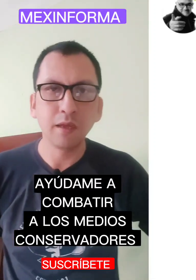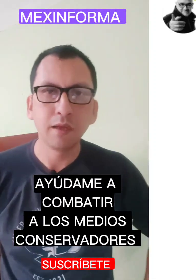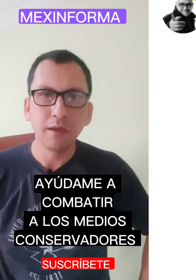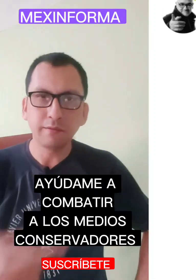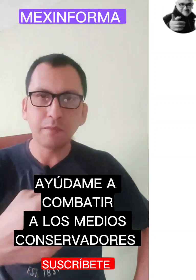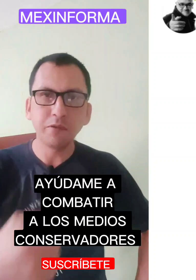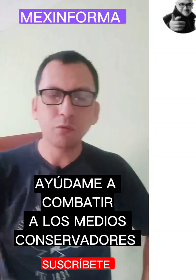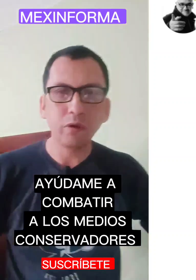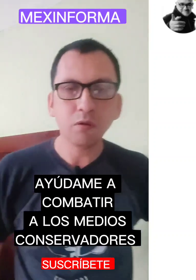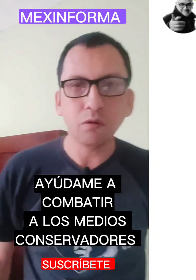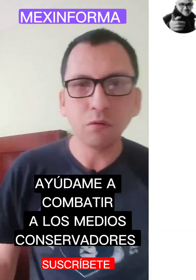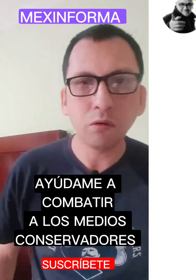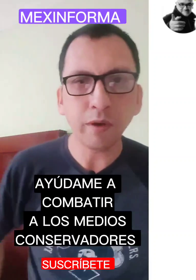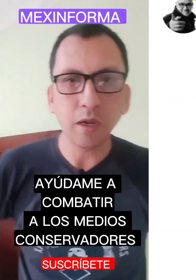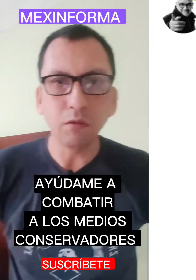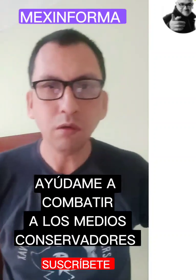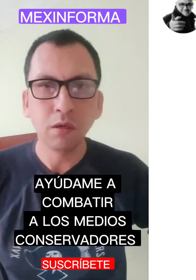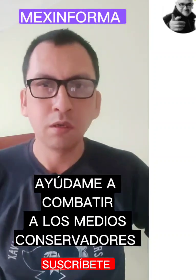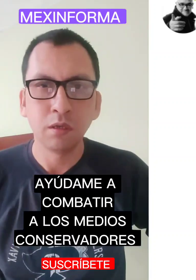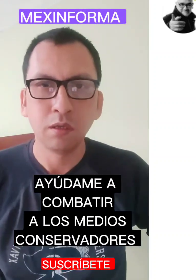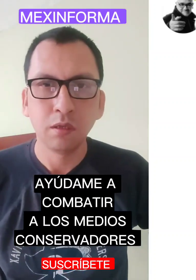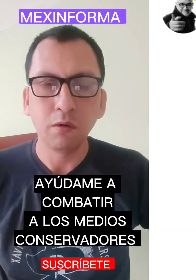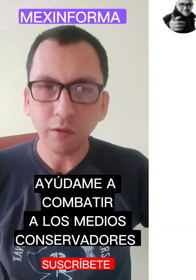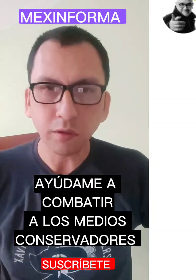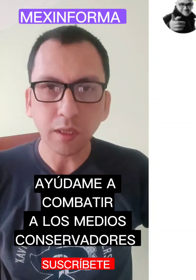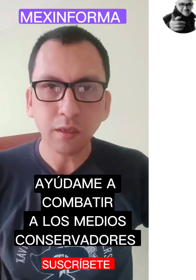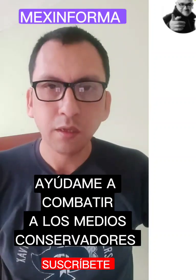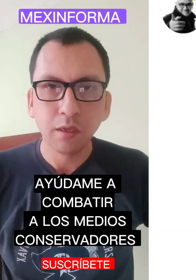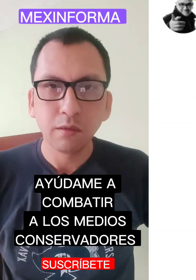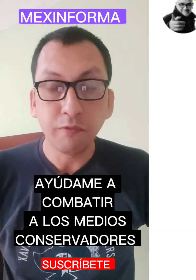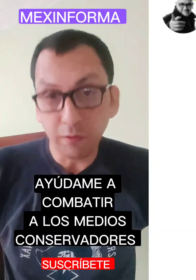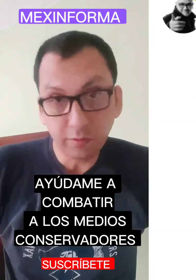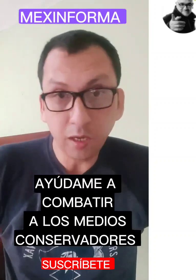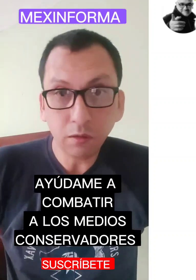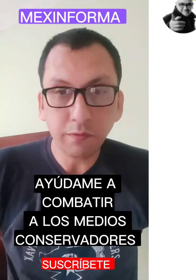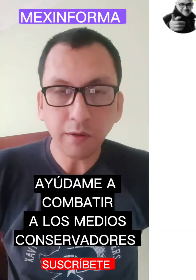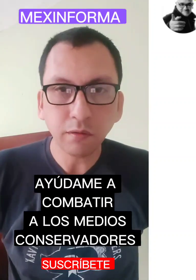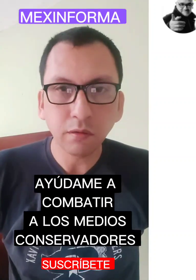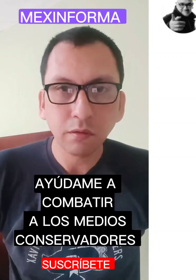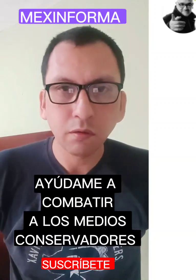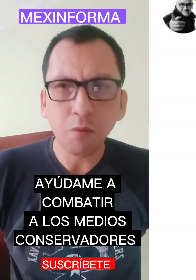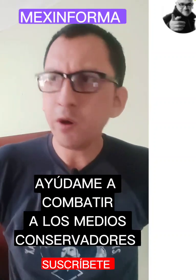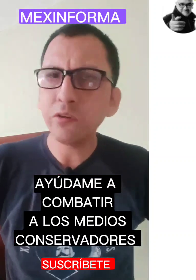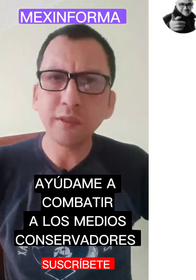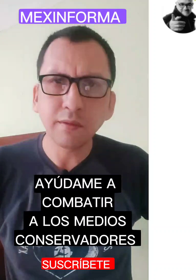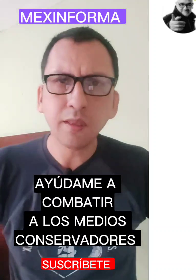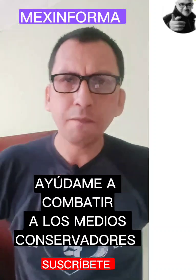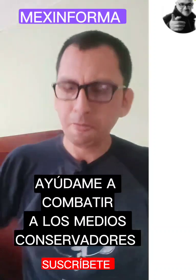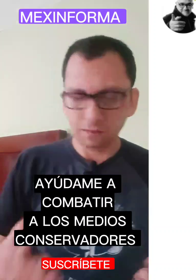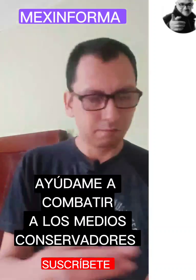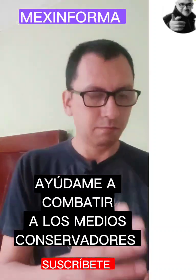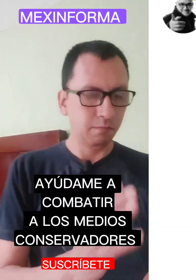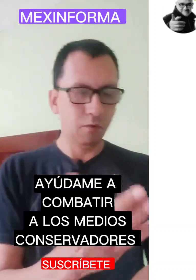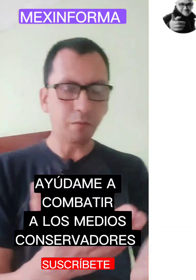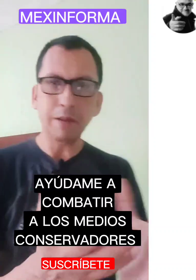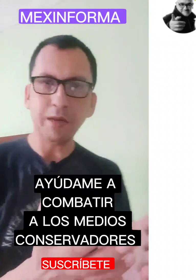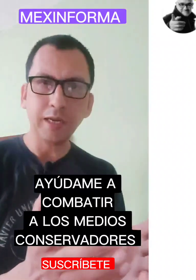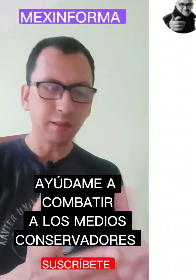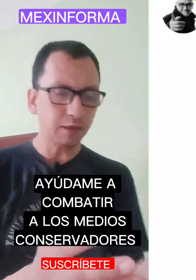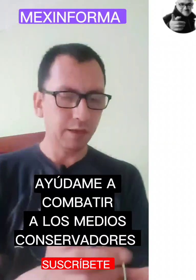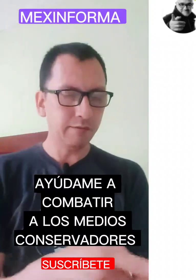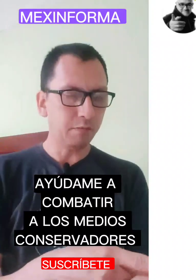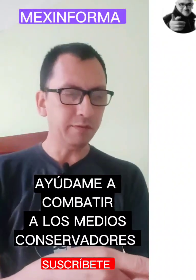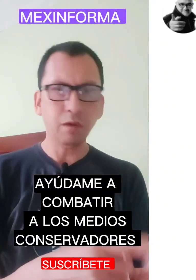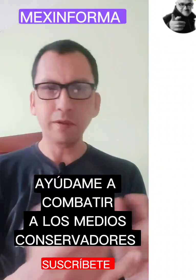en Televisa, esté inmiscuido con un gobernador. No es nota. ¿Cierto o falso? ¿Cómo ellos deciden como